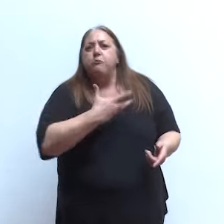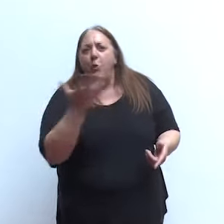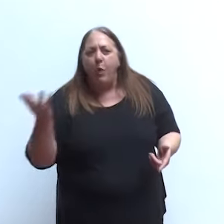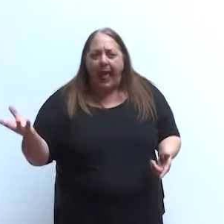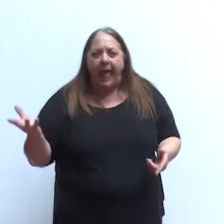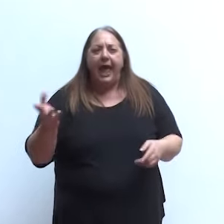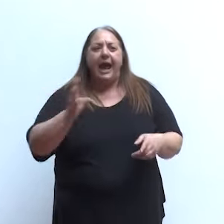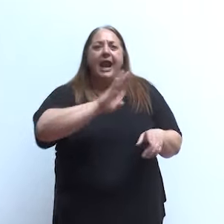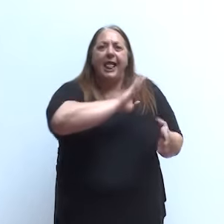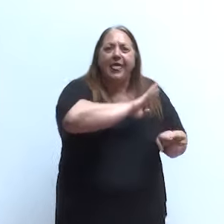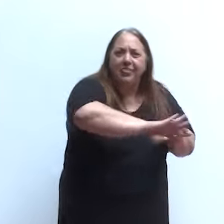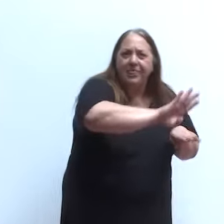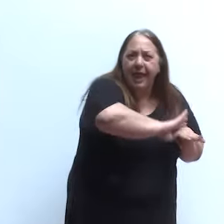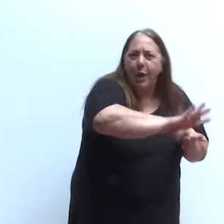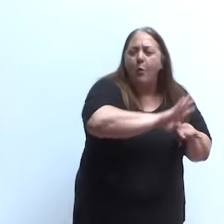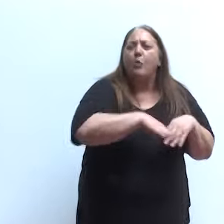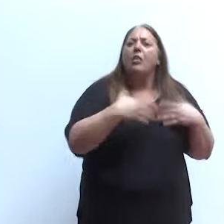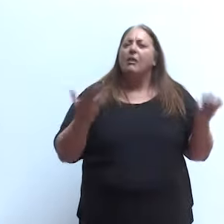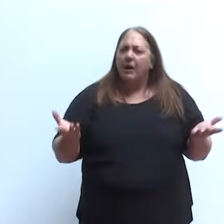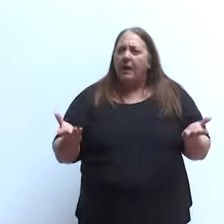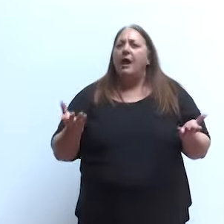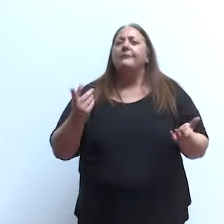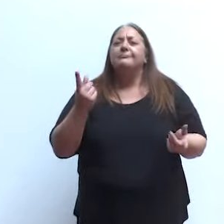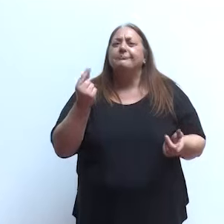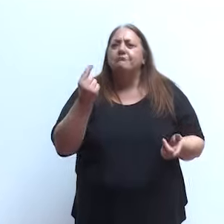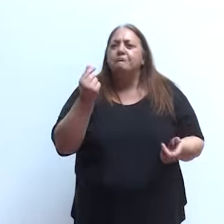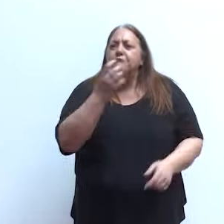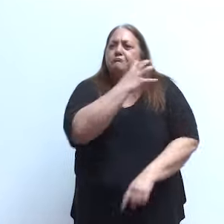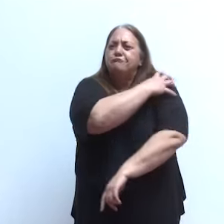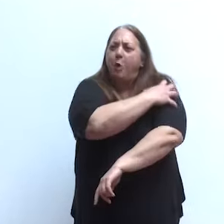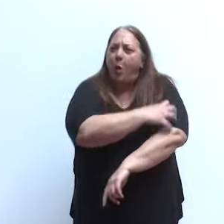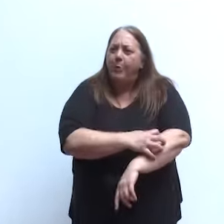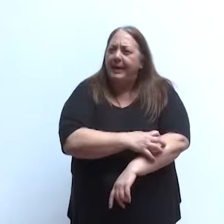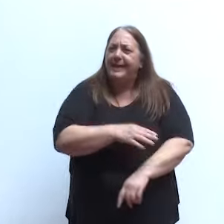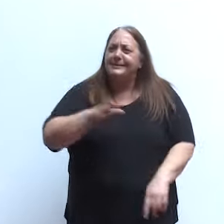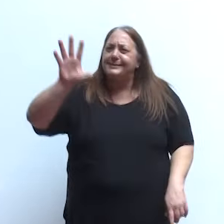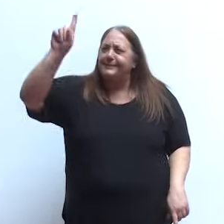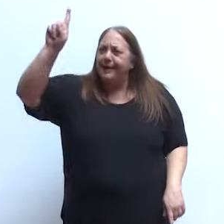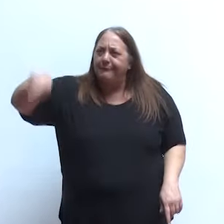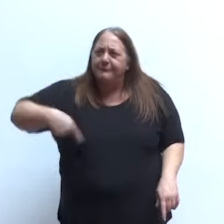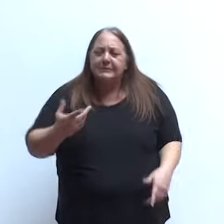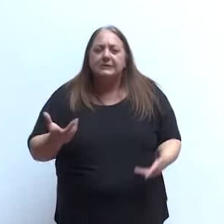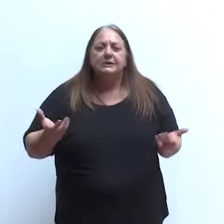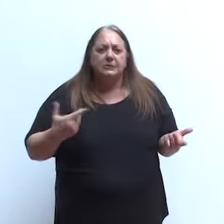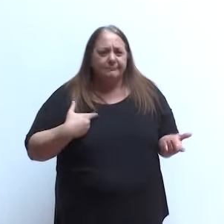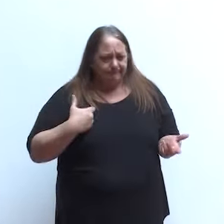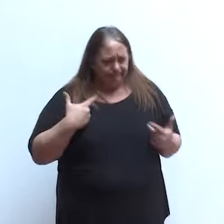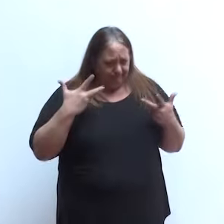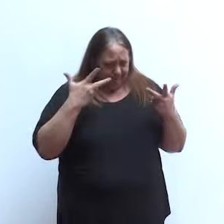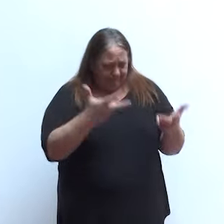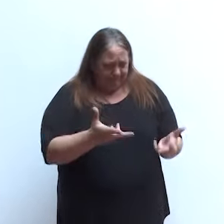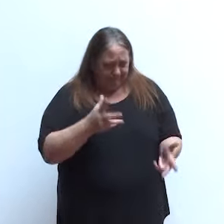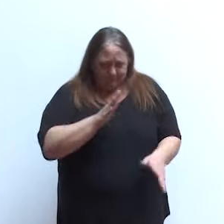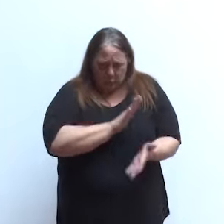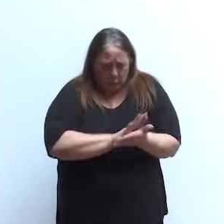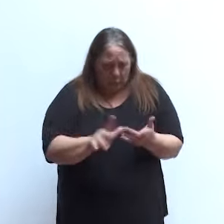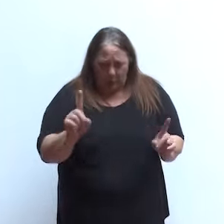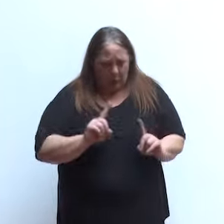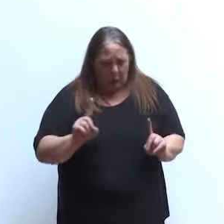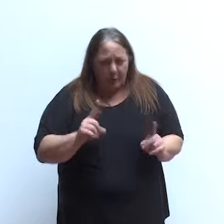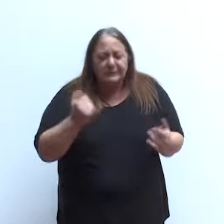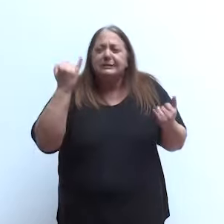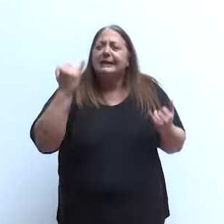popular también bancariza pobreza contribuyendo a endeudar la no estoy diciendo nada nuevo inclusive hay un trabajo muy